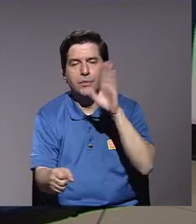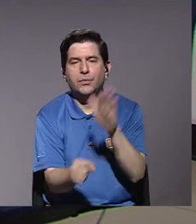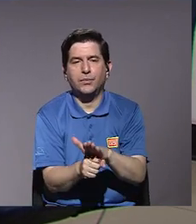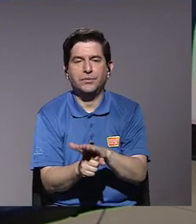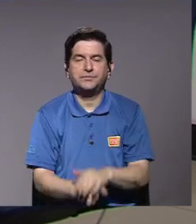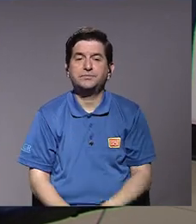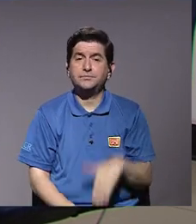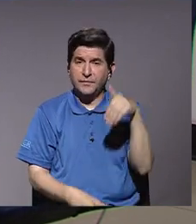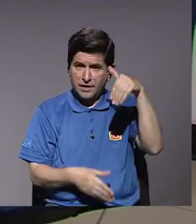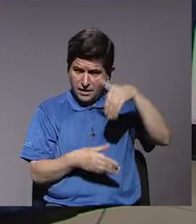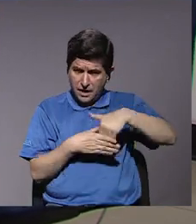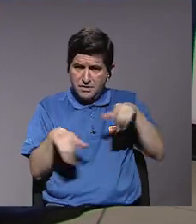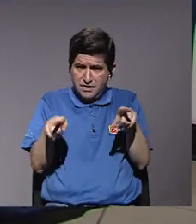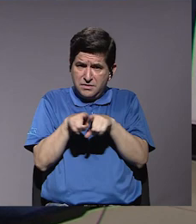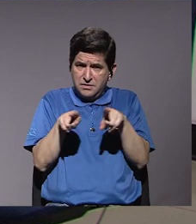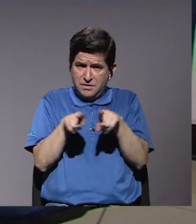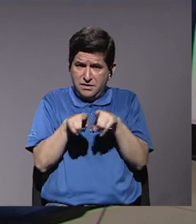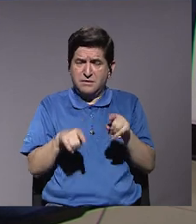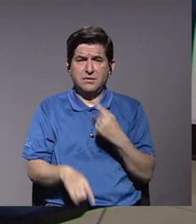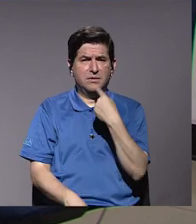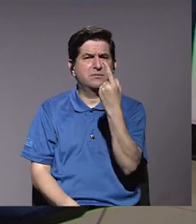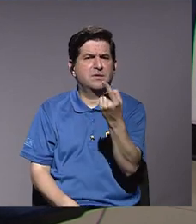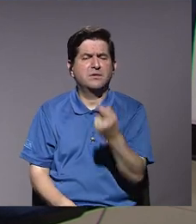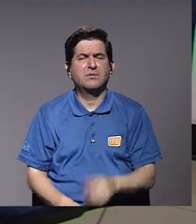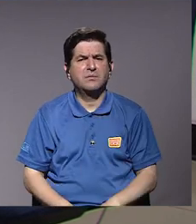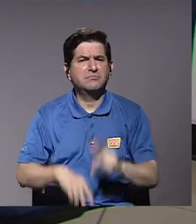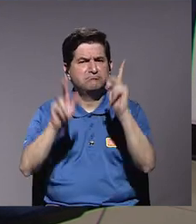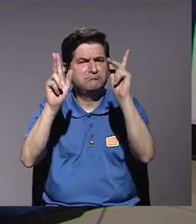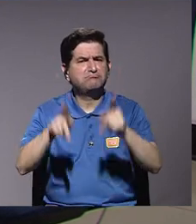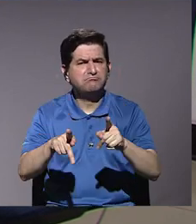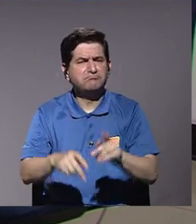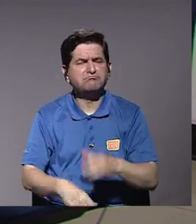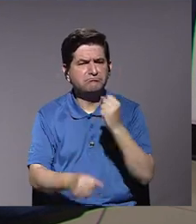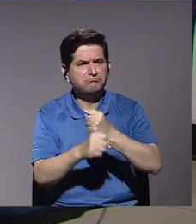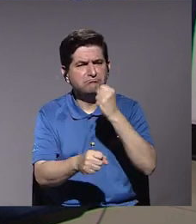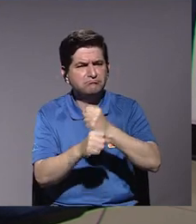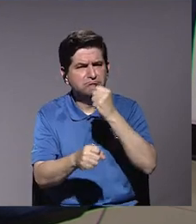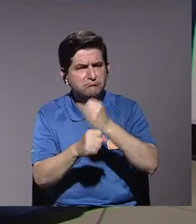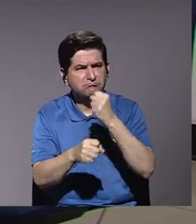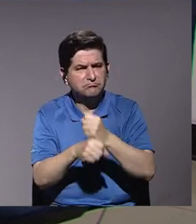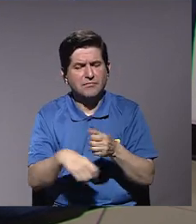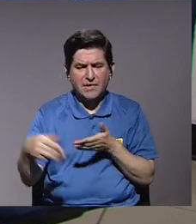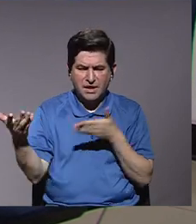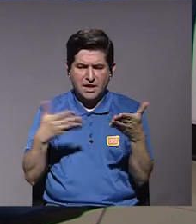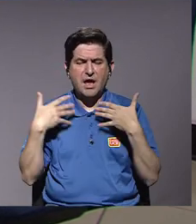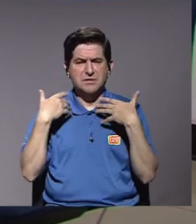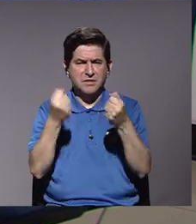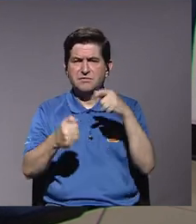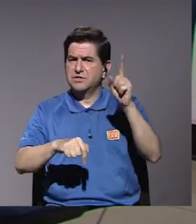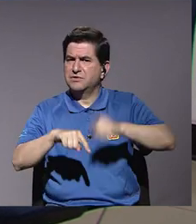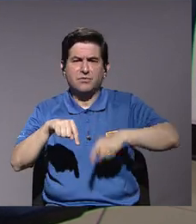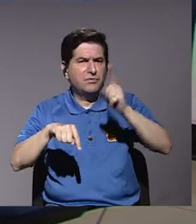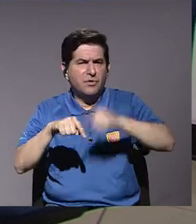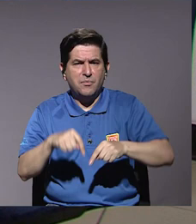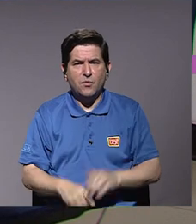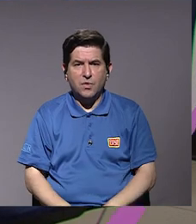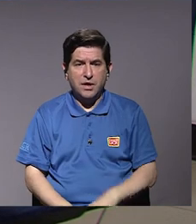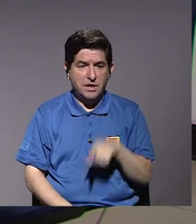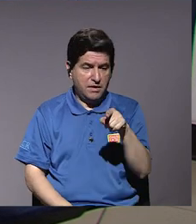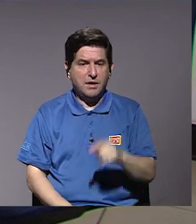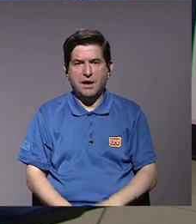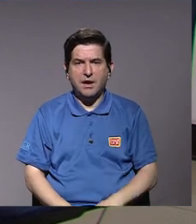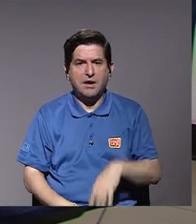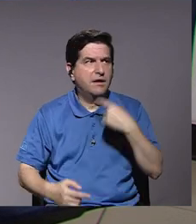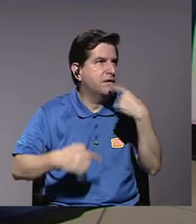todo un proceso. E internamente también, como dice usted, que las personas que trabajan en servicios de salud no